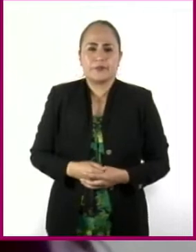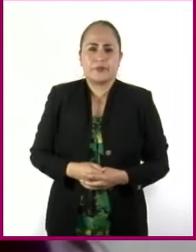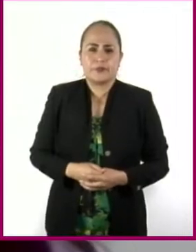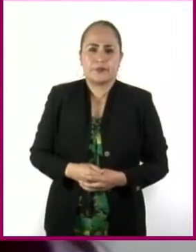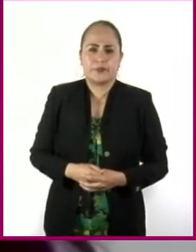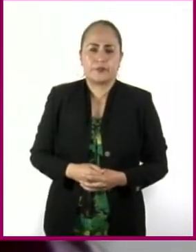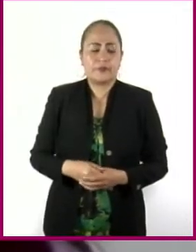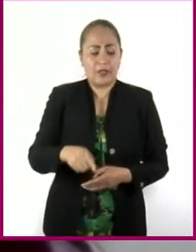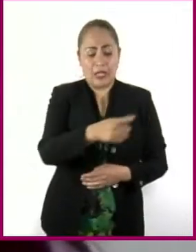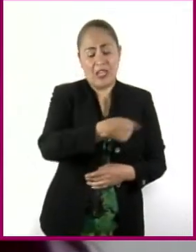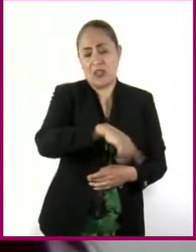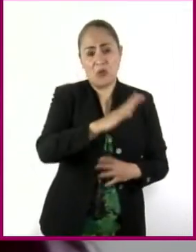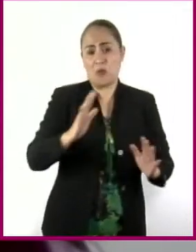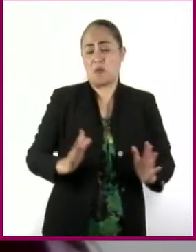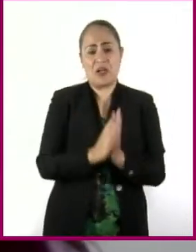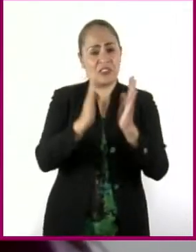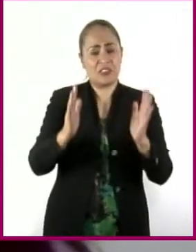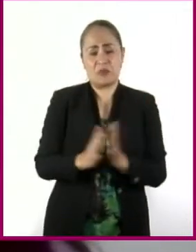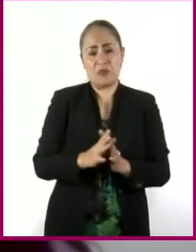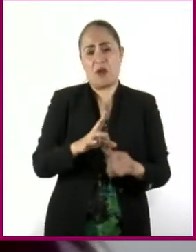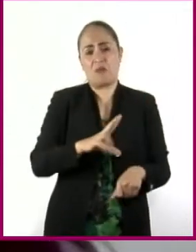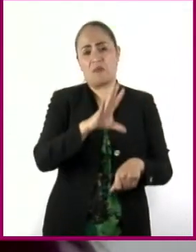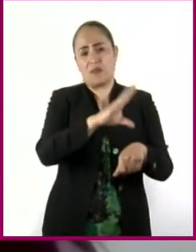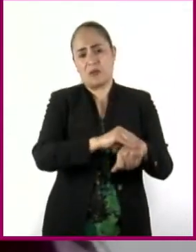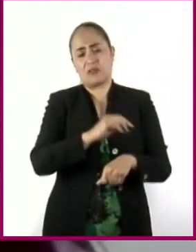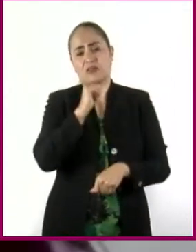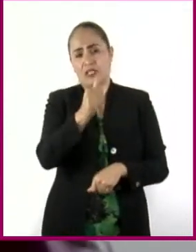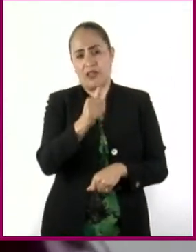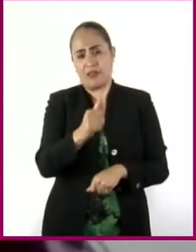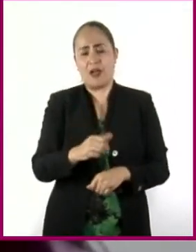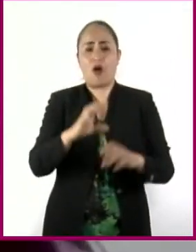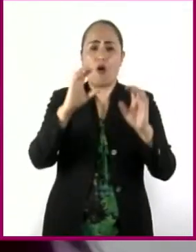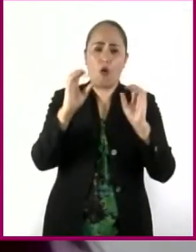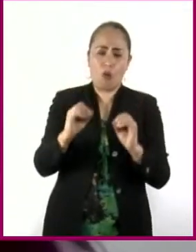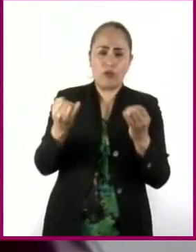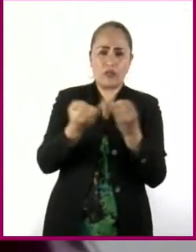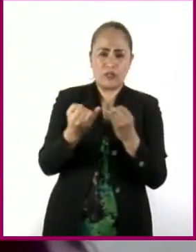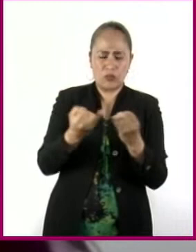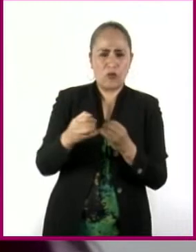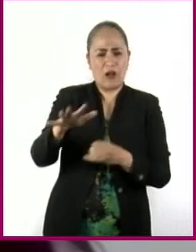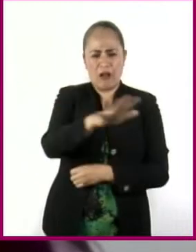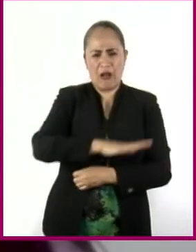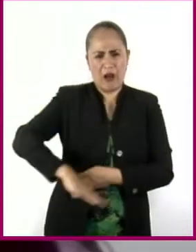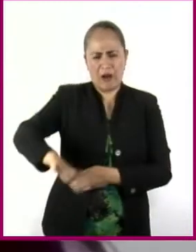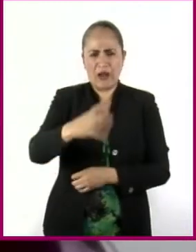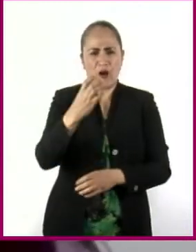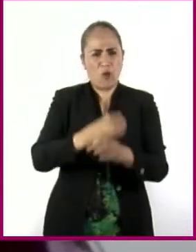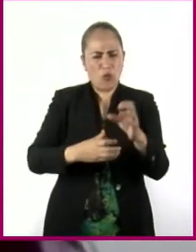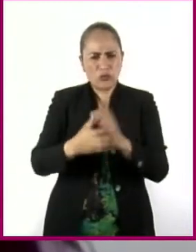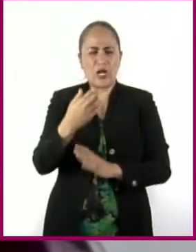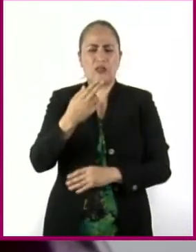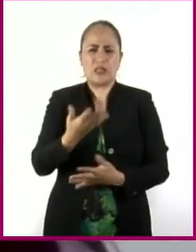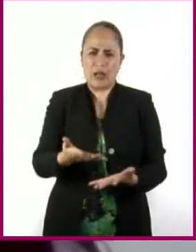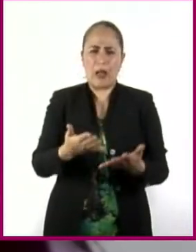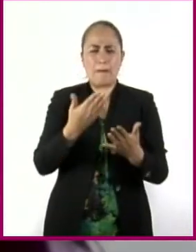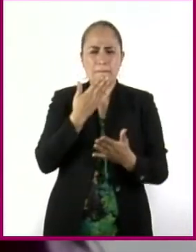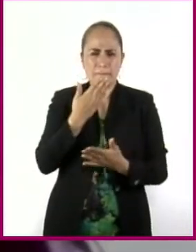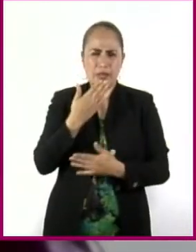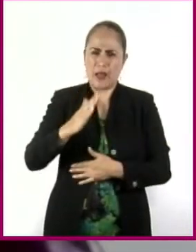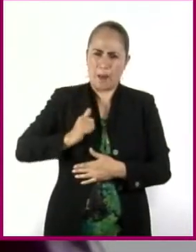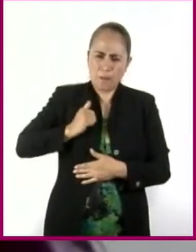que participen, que hagan uso y disfrute de los bienes de la sociedad en conjunto, ¿sí? Como